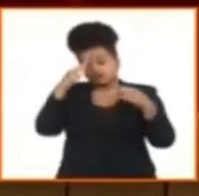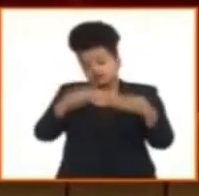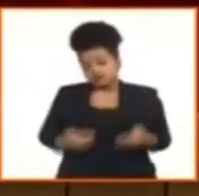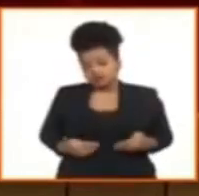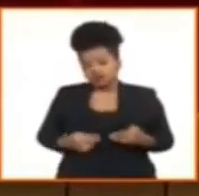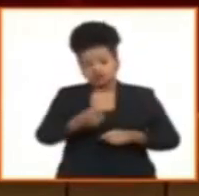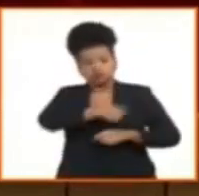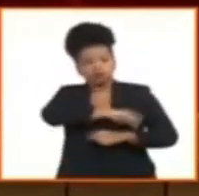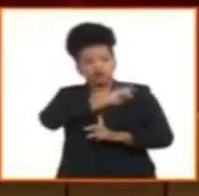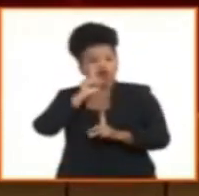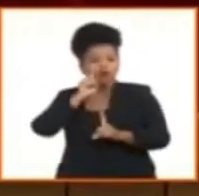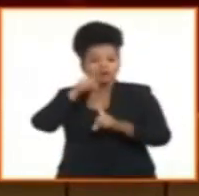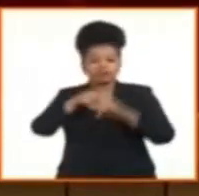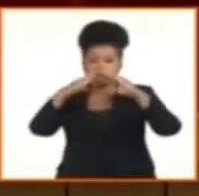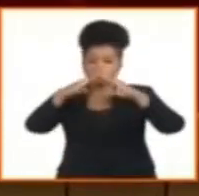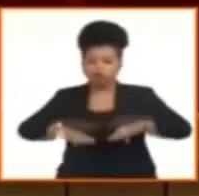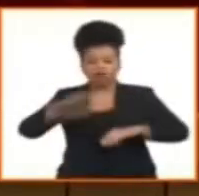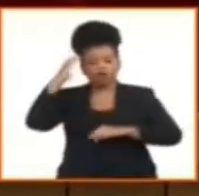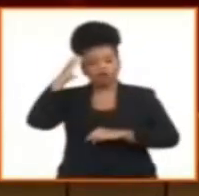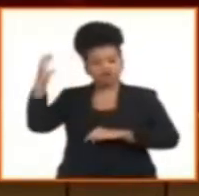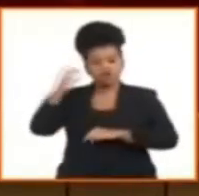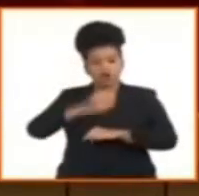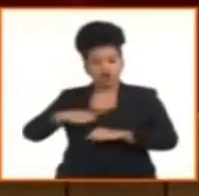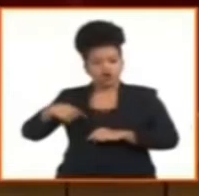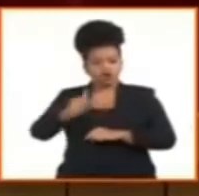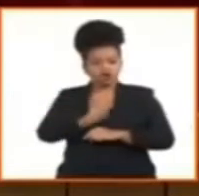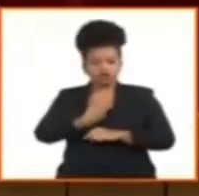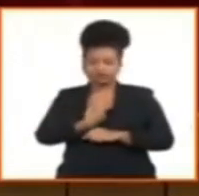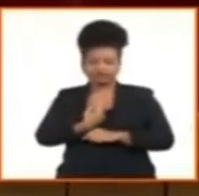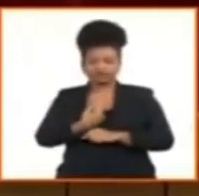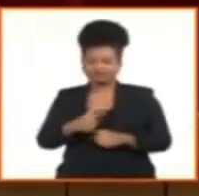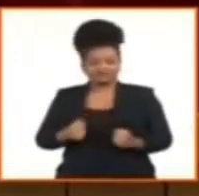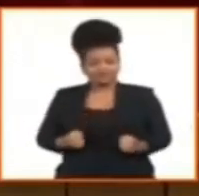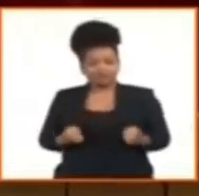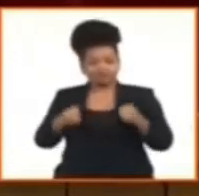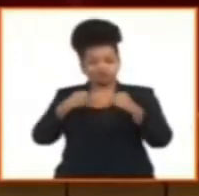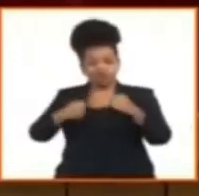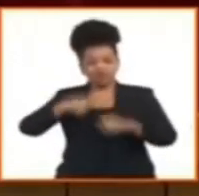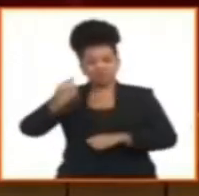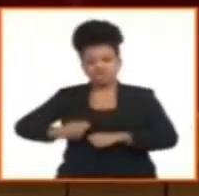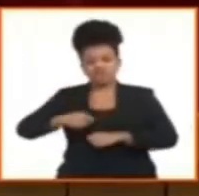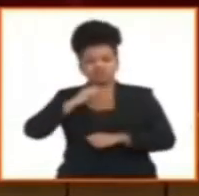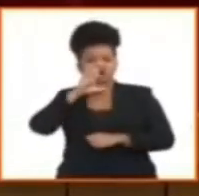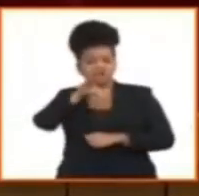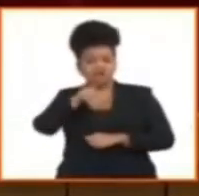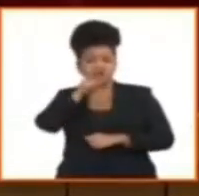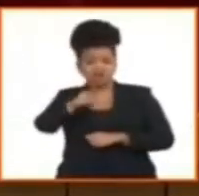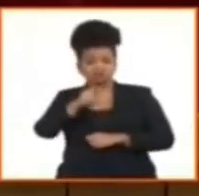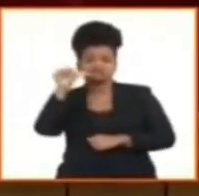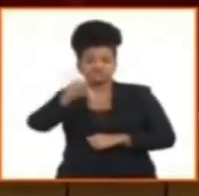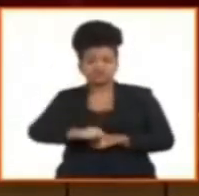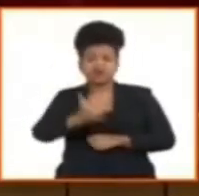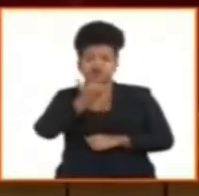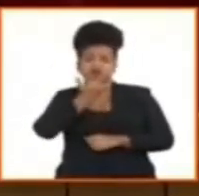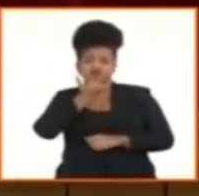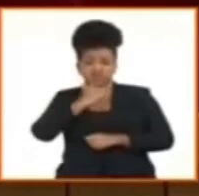de derrocar su forma de gobierno, nos asiste entonces todo el derecho para hablar de genocidio, término que empleó más de